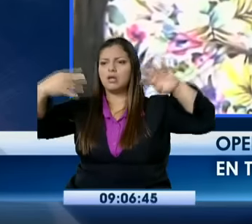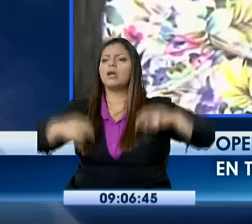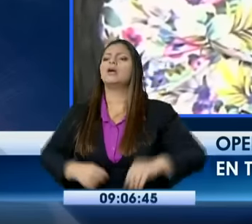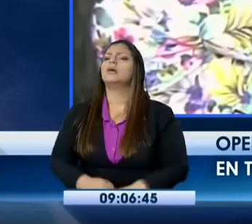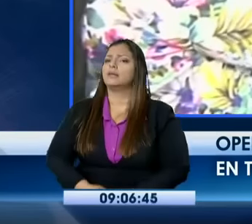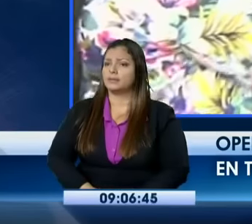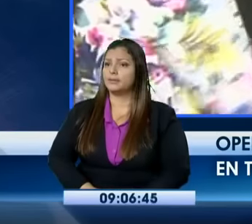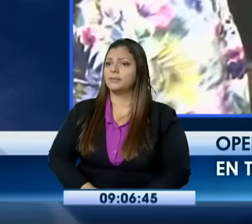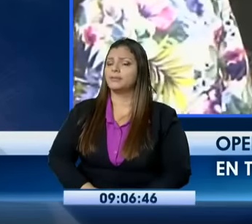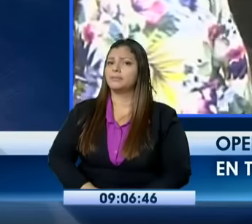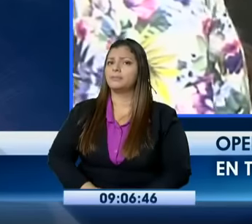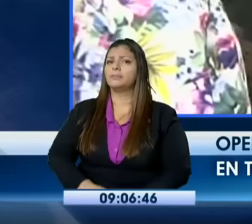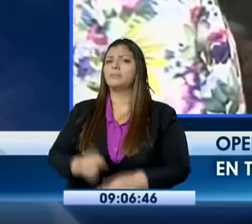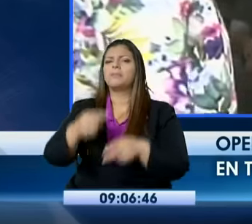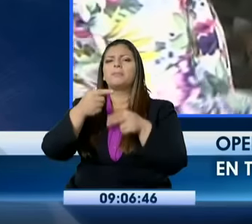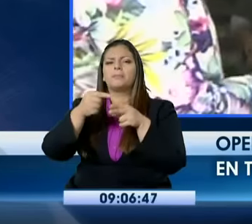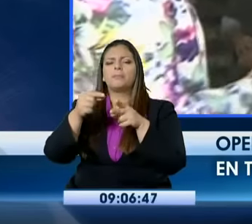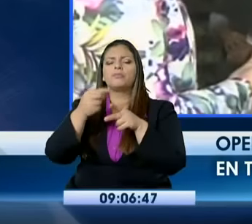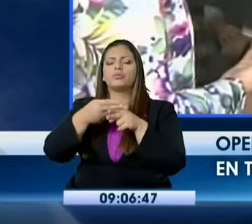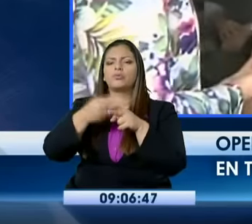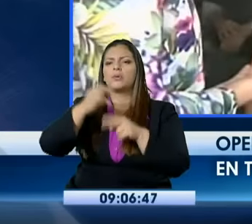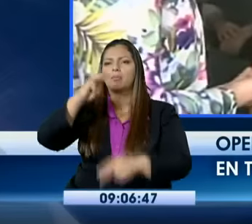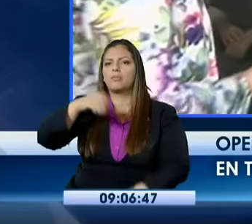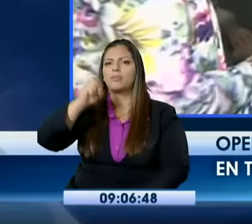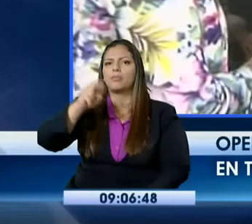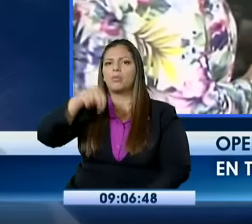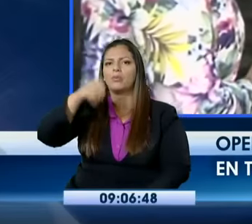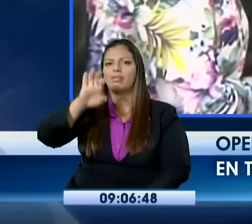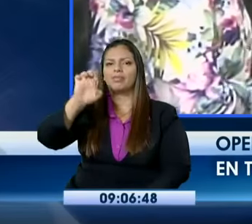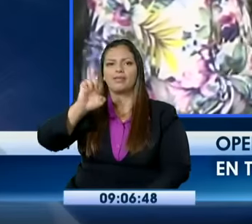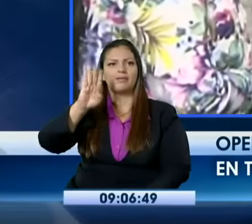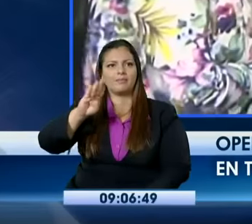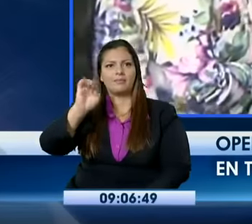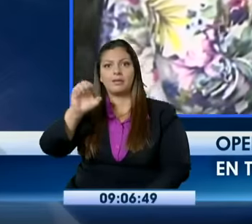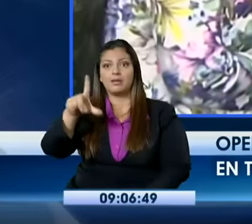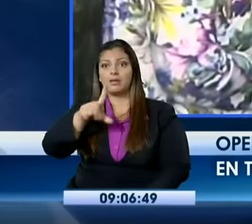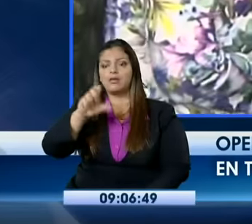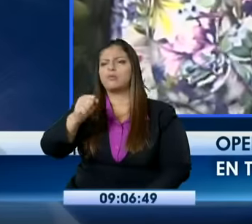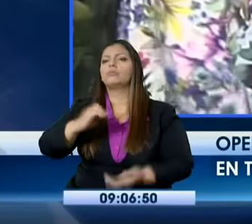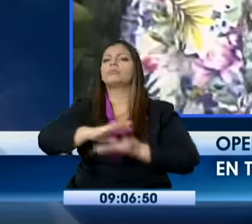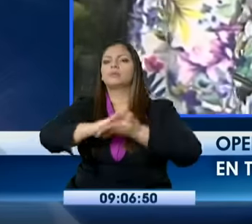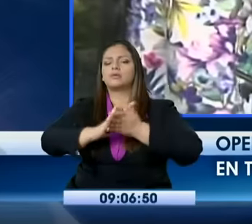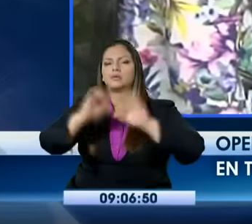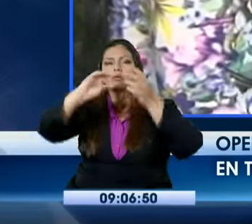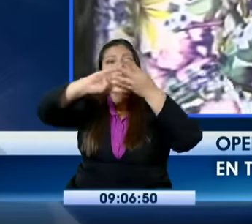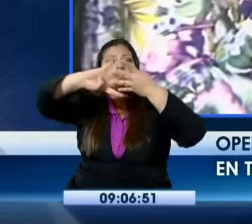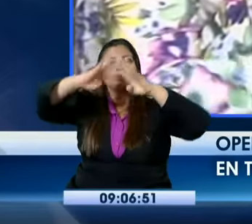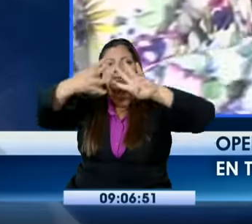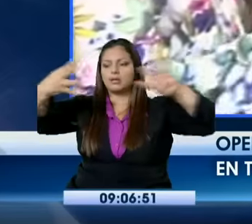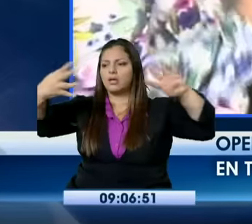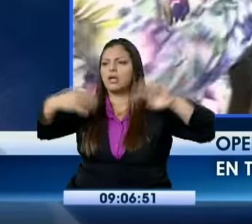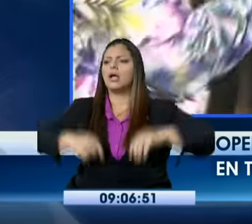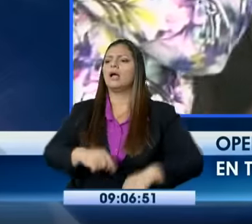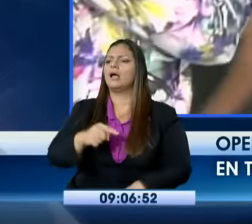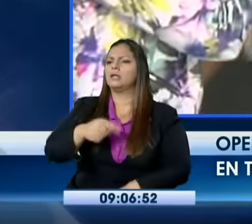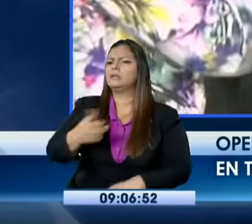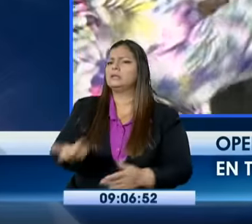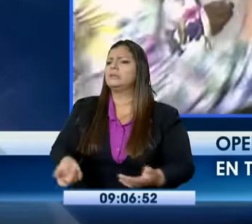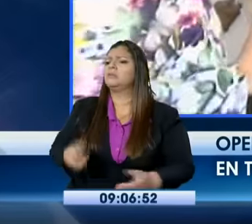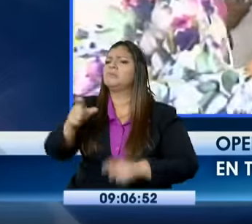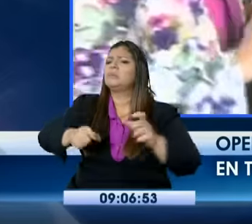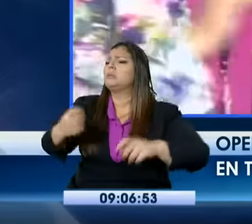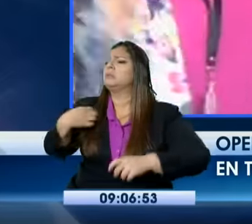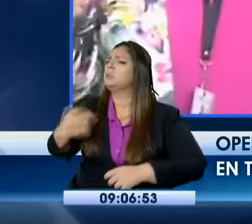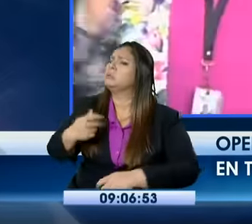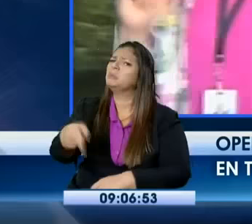nos dice, claro, señores, le echa la culpa de allá. En Montebello no están ejecutando los controles del caso. Esa ha sido nuestros puntos